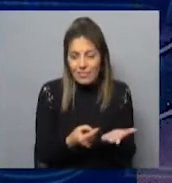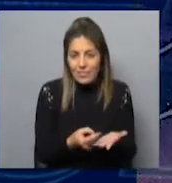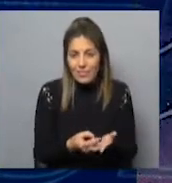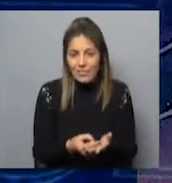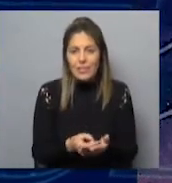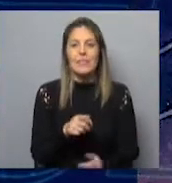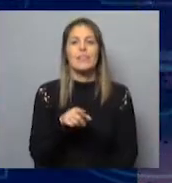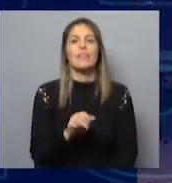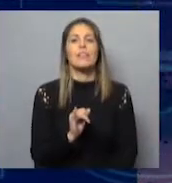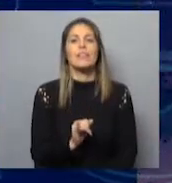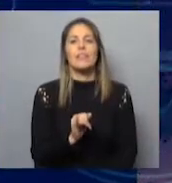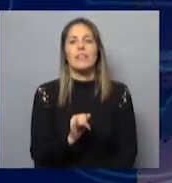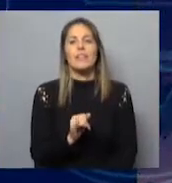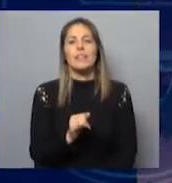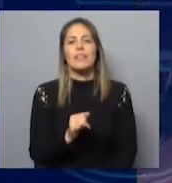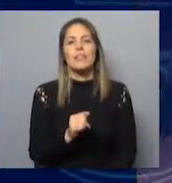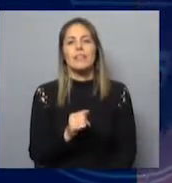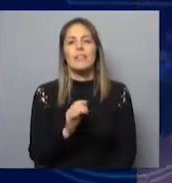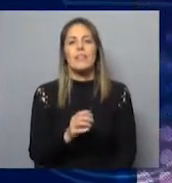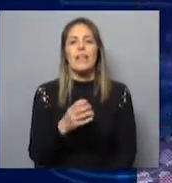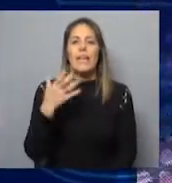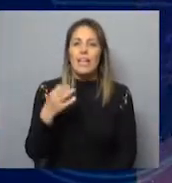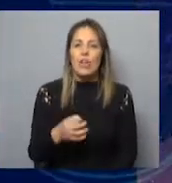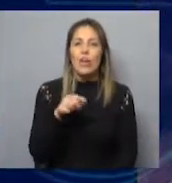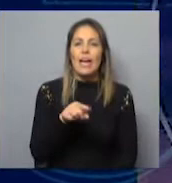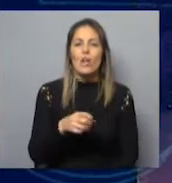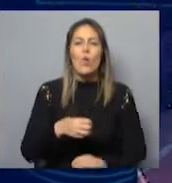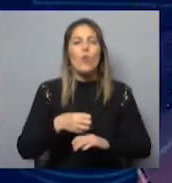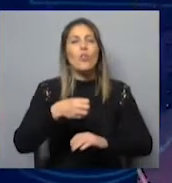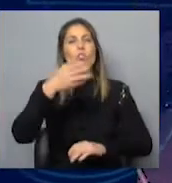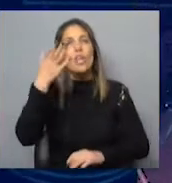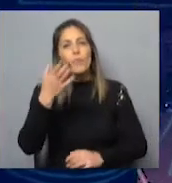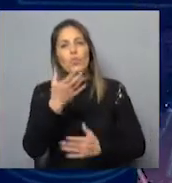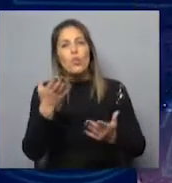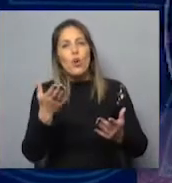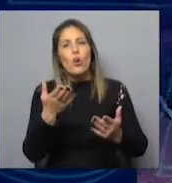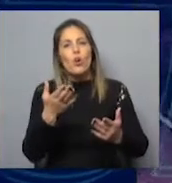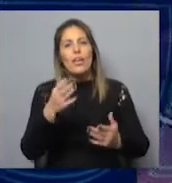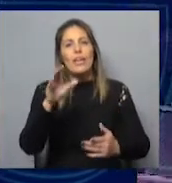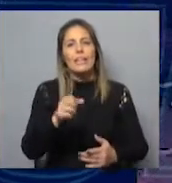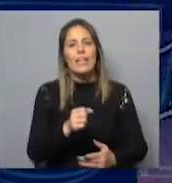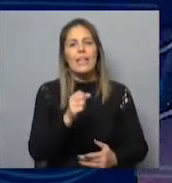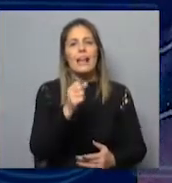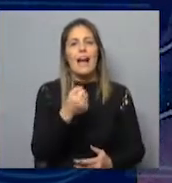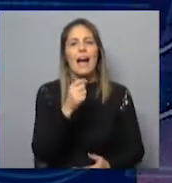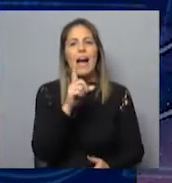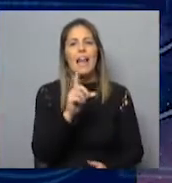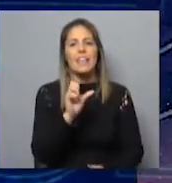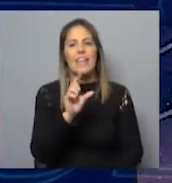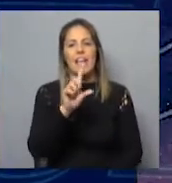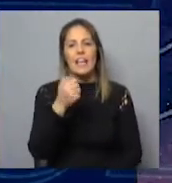y que es que me parece que hay un concepto que trae a de la cortina que para mí es fundamental